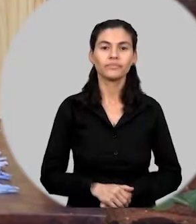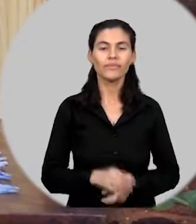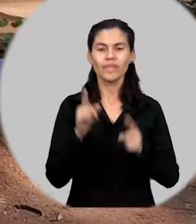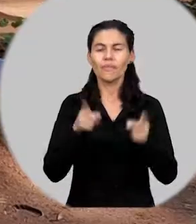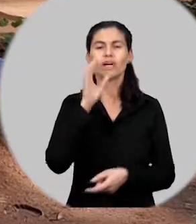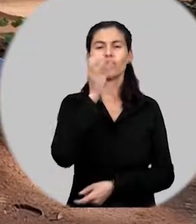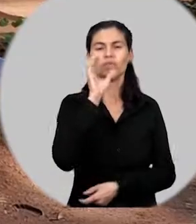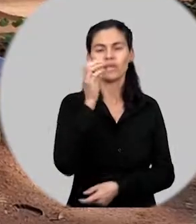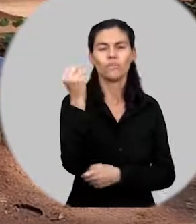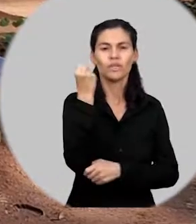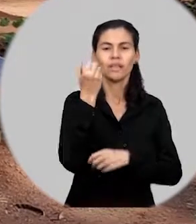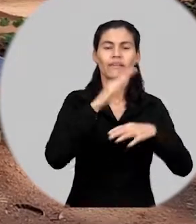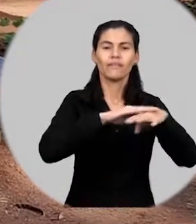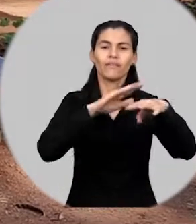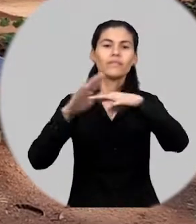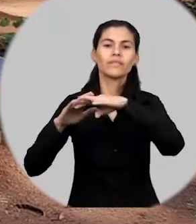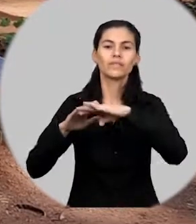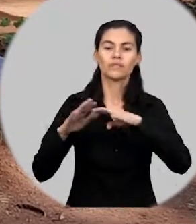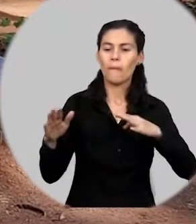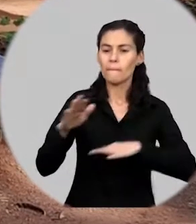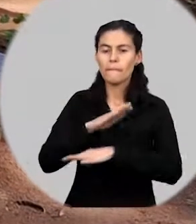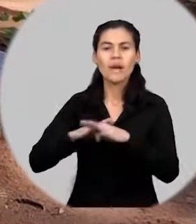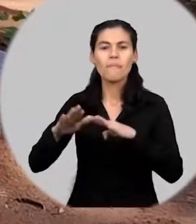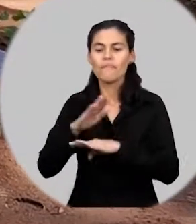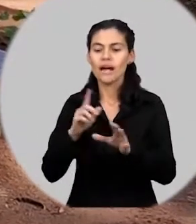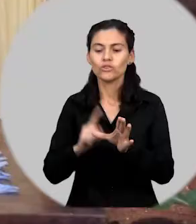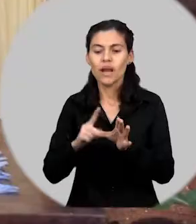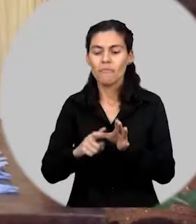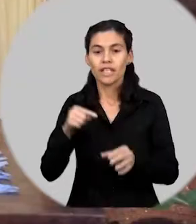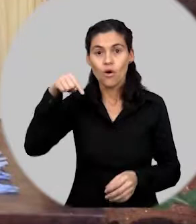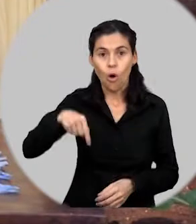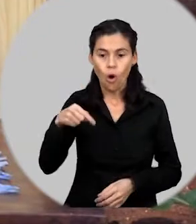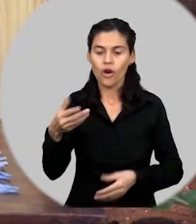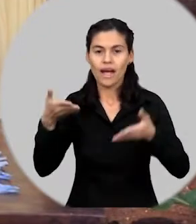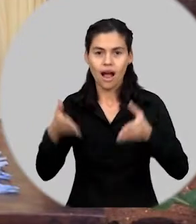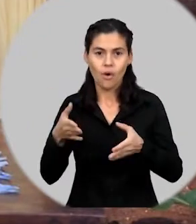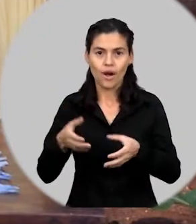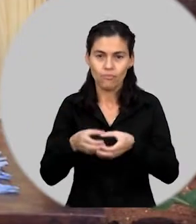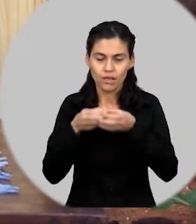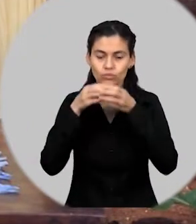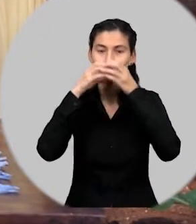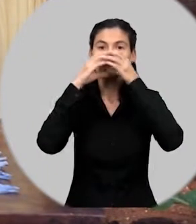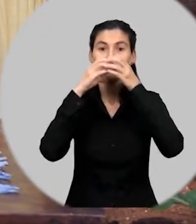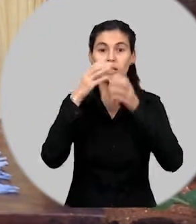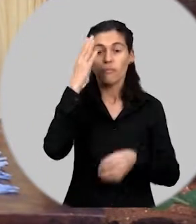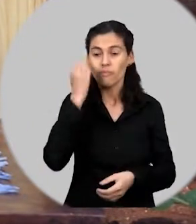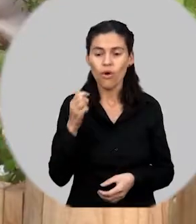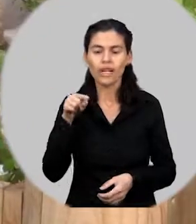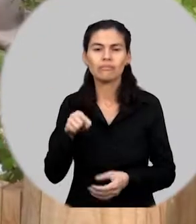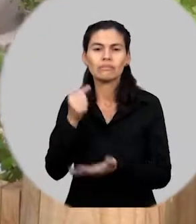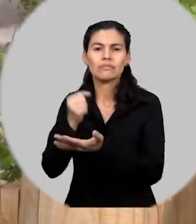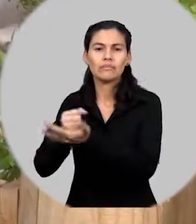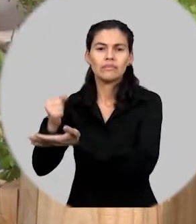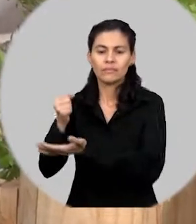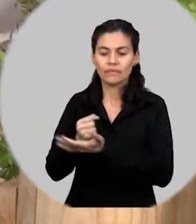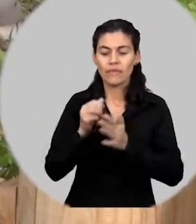organismo. Otra cosa muy importante es que debemos preparar la cantidad necesaria que vamos a consumir en el día, porque